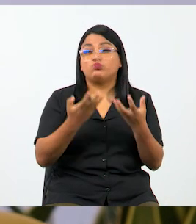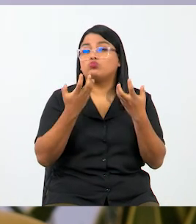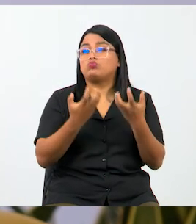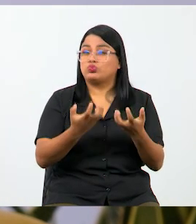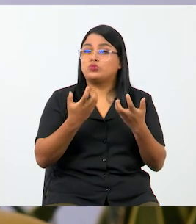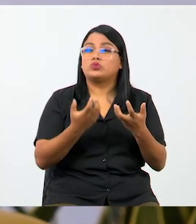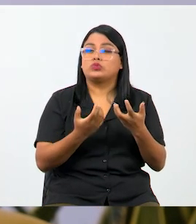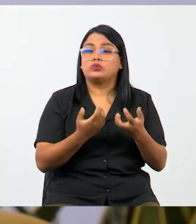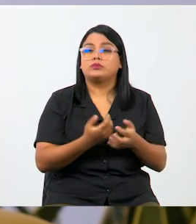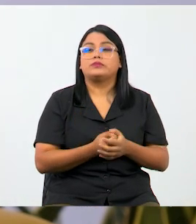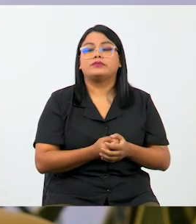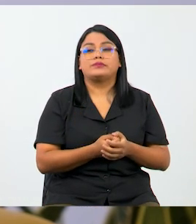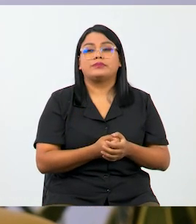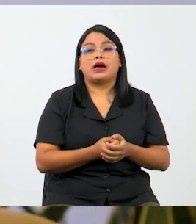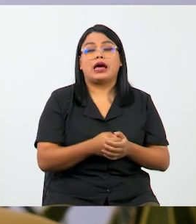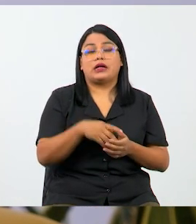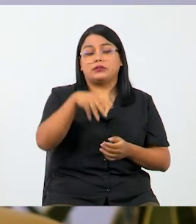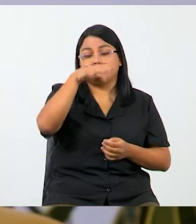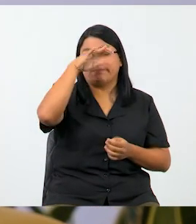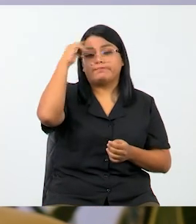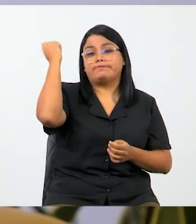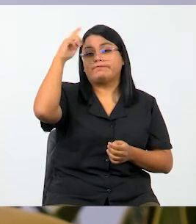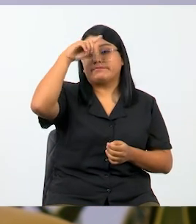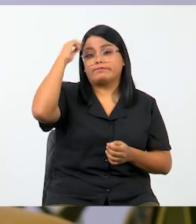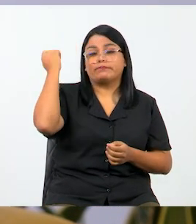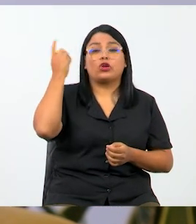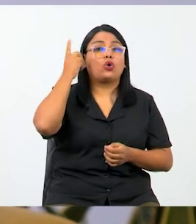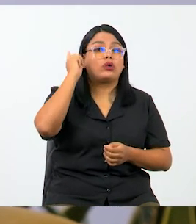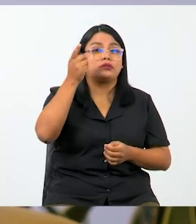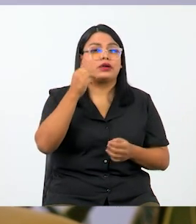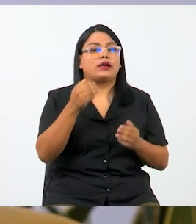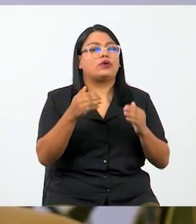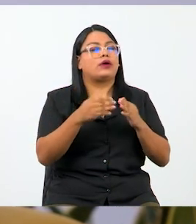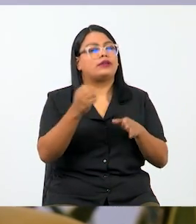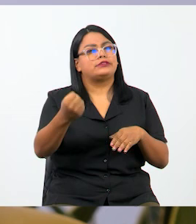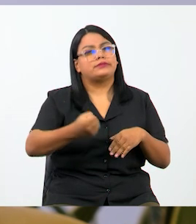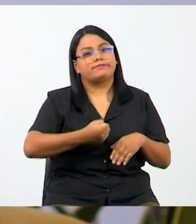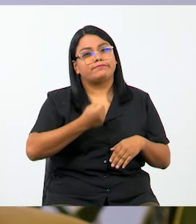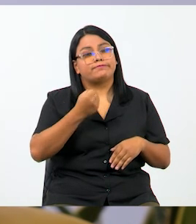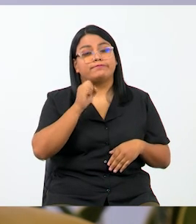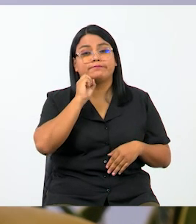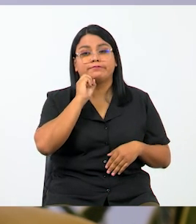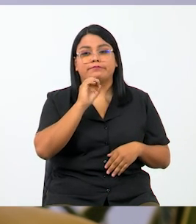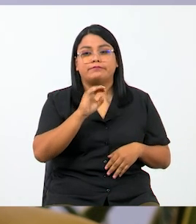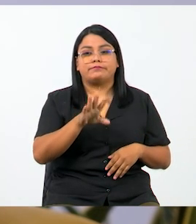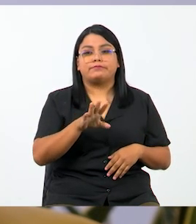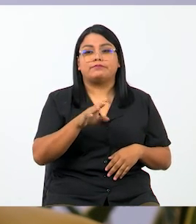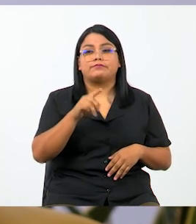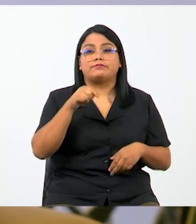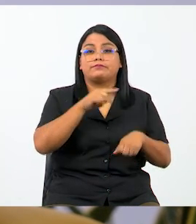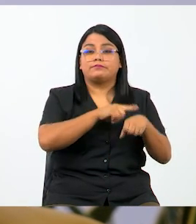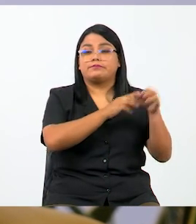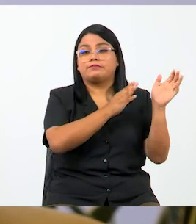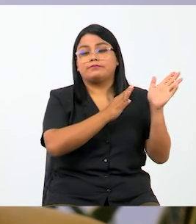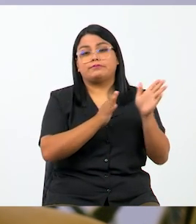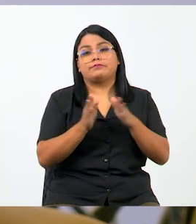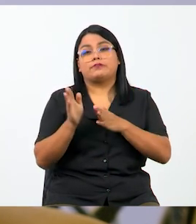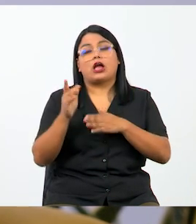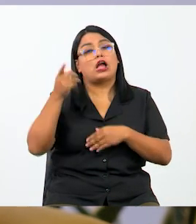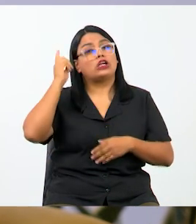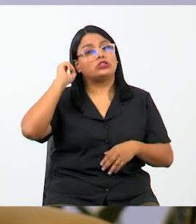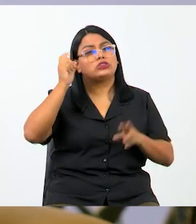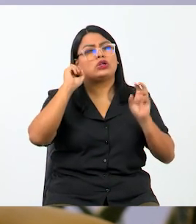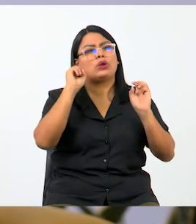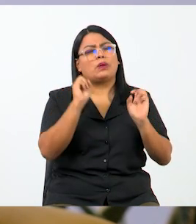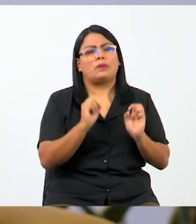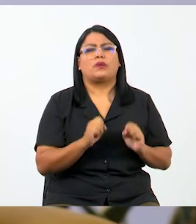loable labor. Es importante mencionar que también en este apartado de la jornalización, el docente puede hacer las